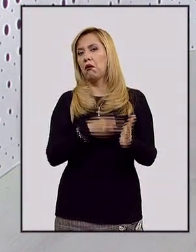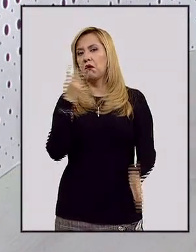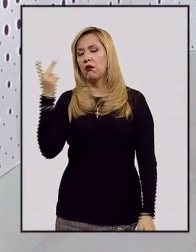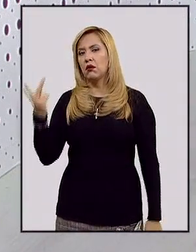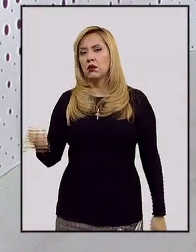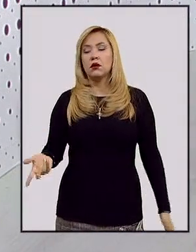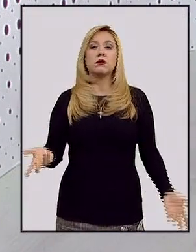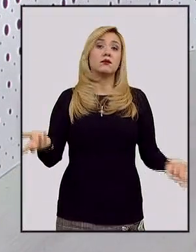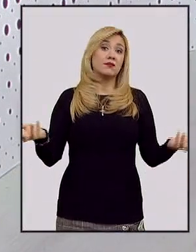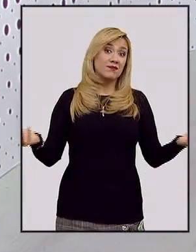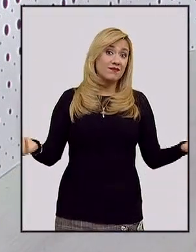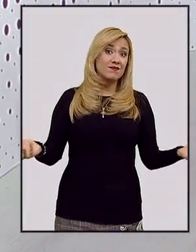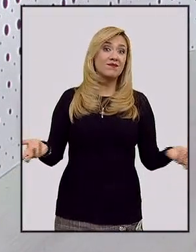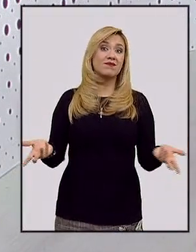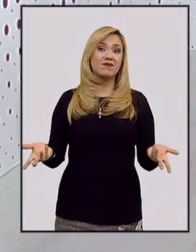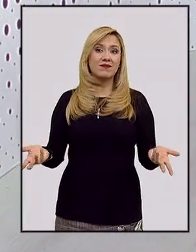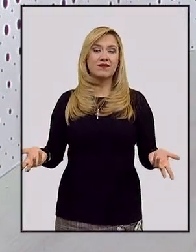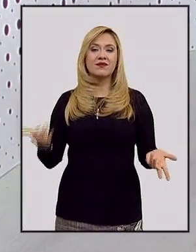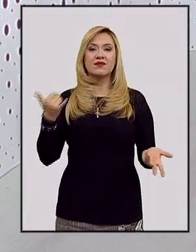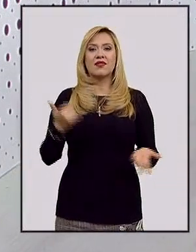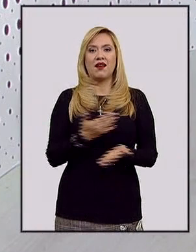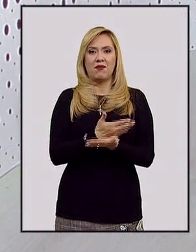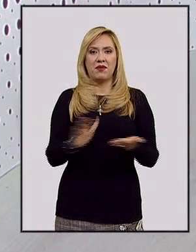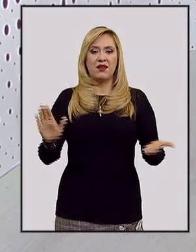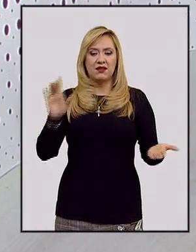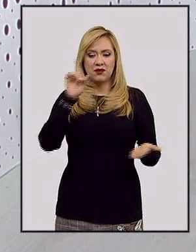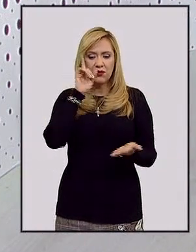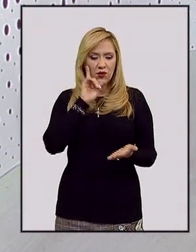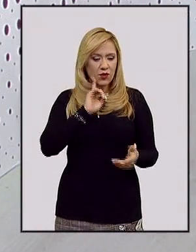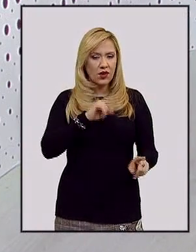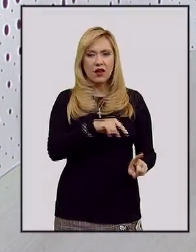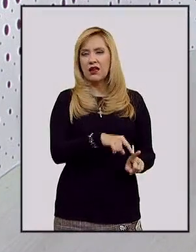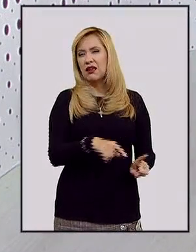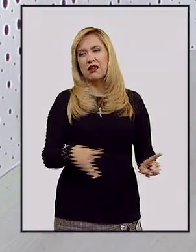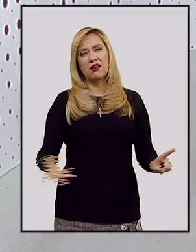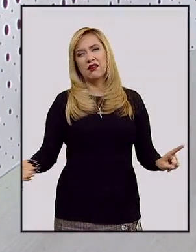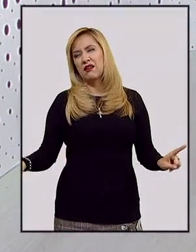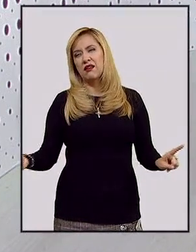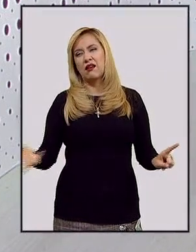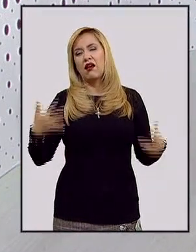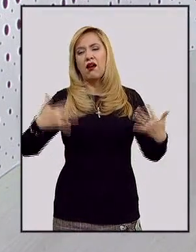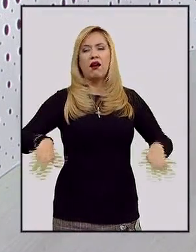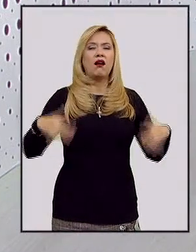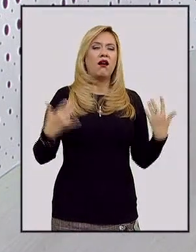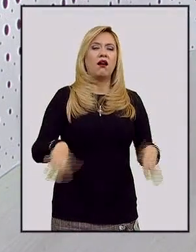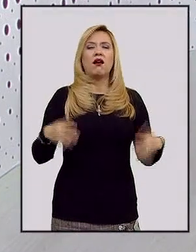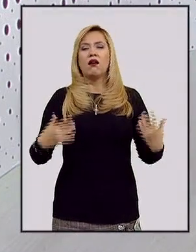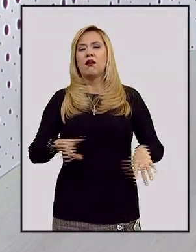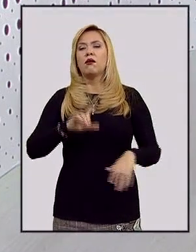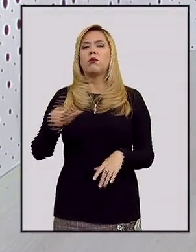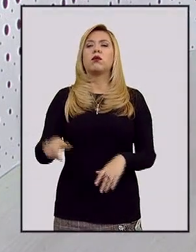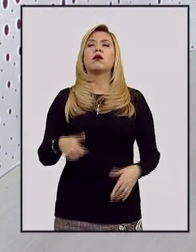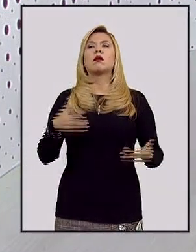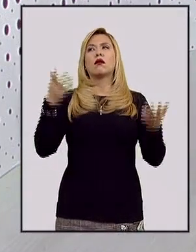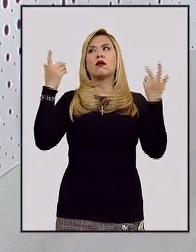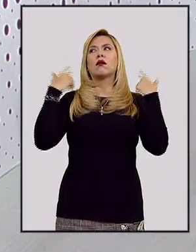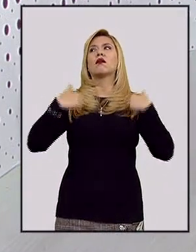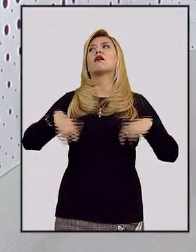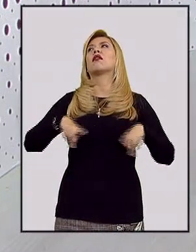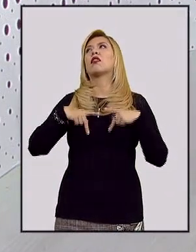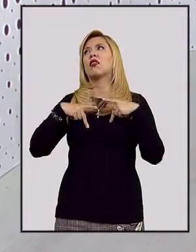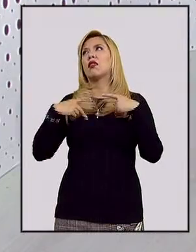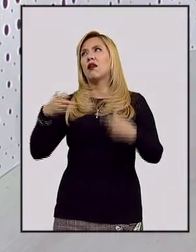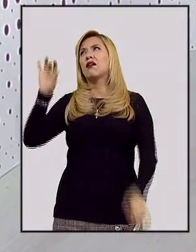el momento en el que obligan a las mujeres, porque podemos decir que las obligan prácticamente. Sí, y pensar que